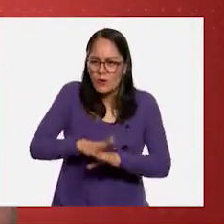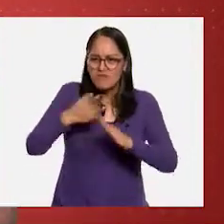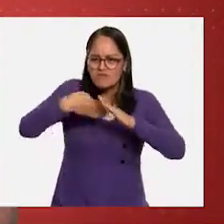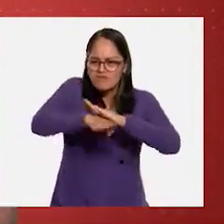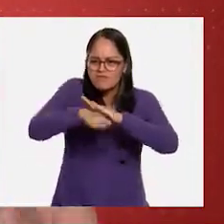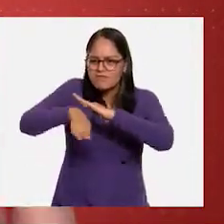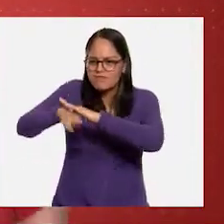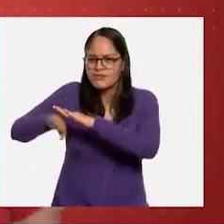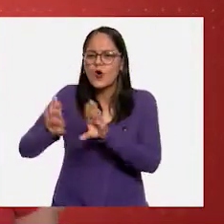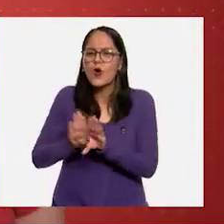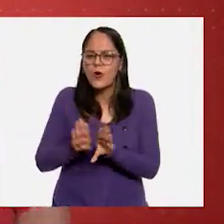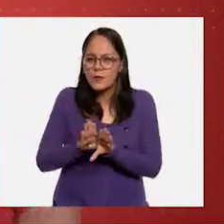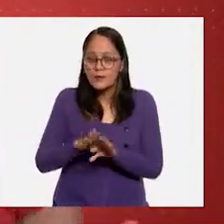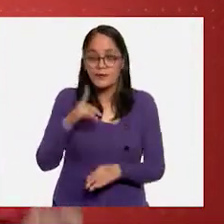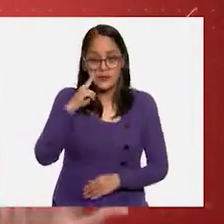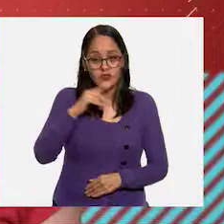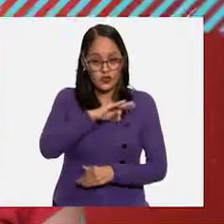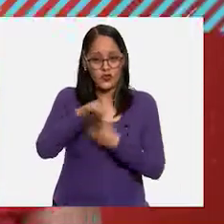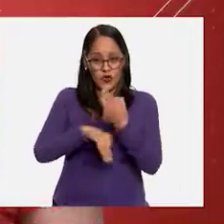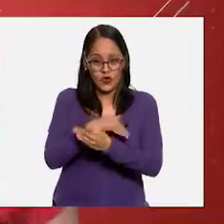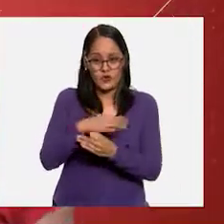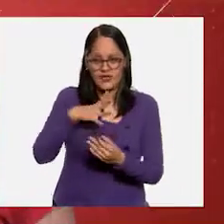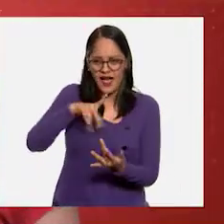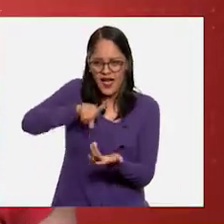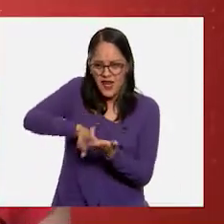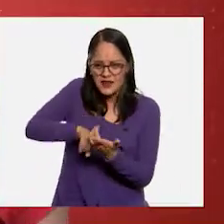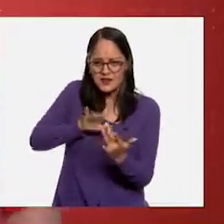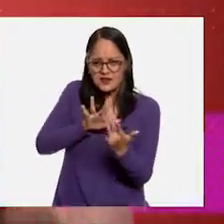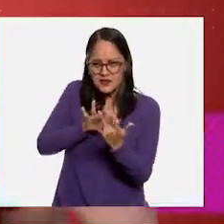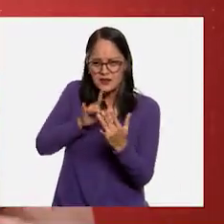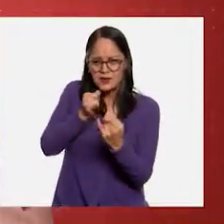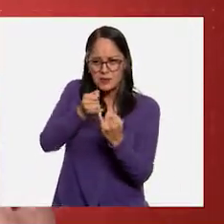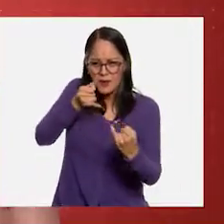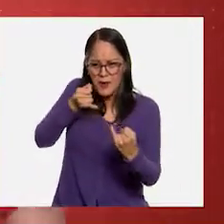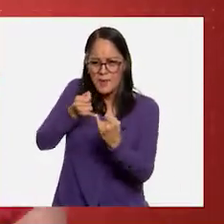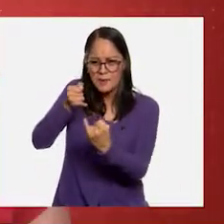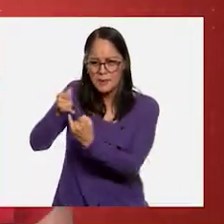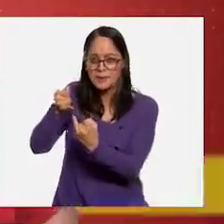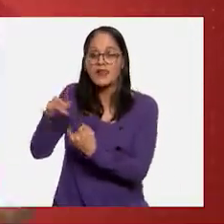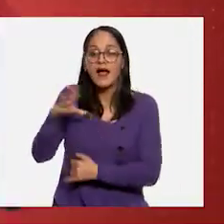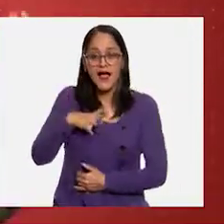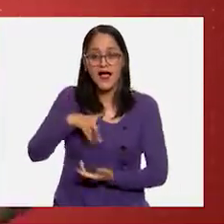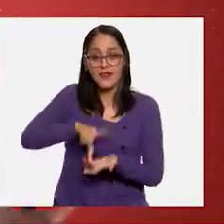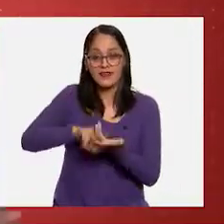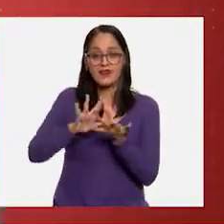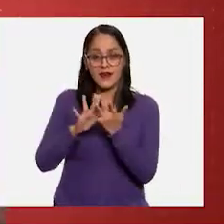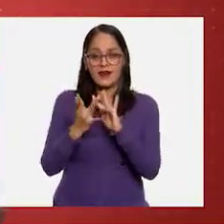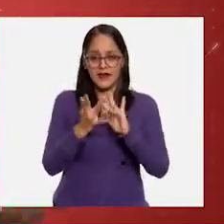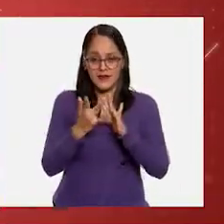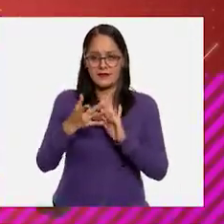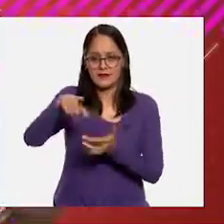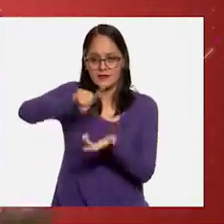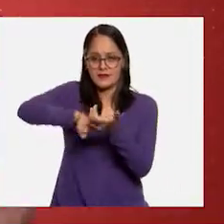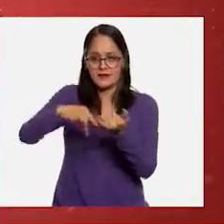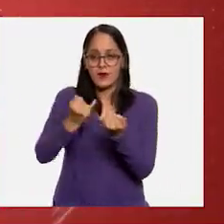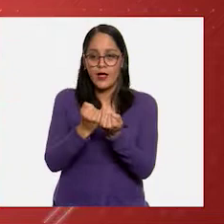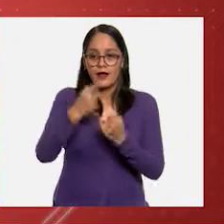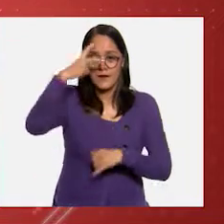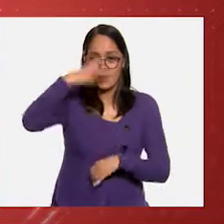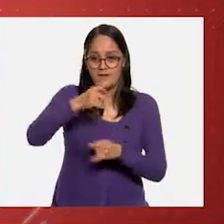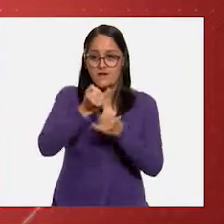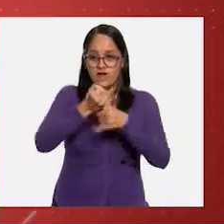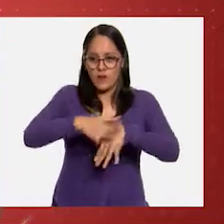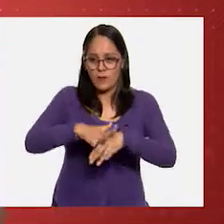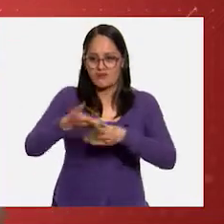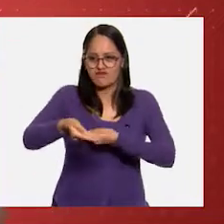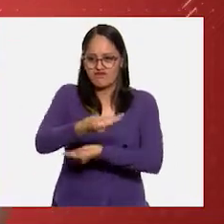de ella? Todas esas piezas y cables que tiene internamente funcionan como una red y a través de ella viaja la información